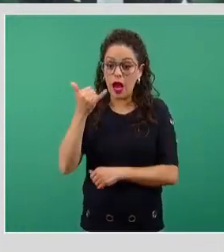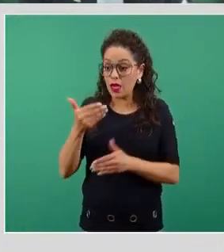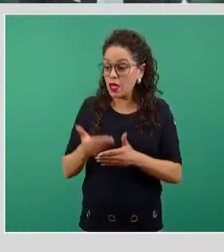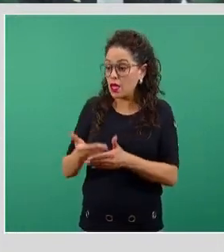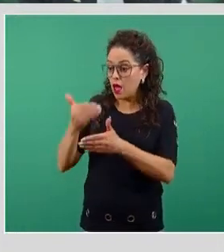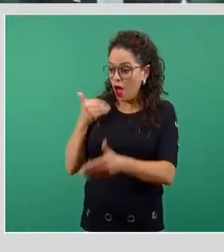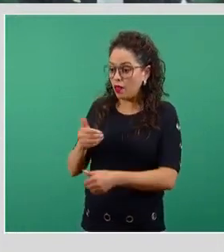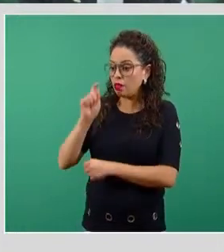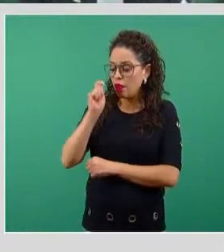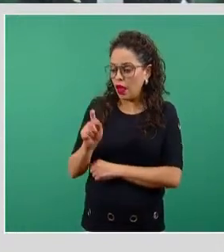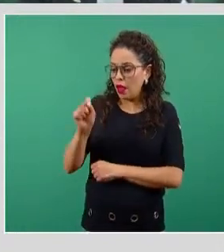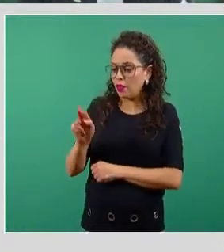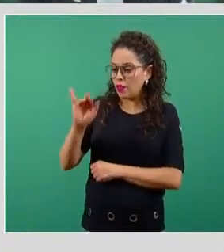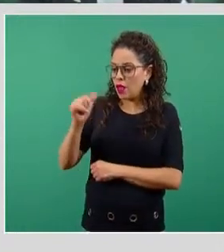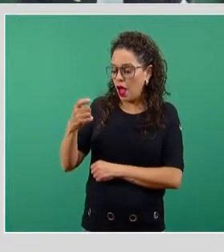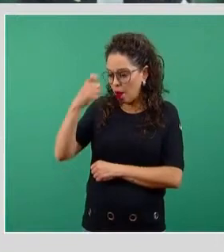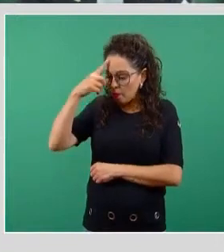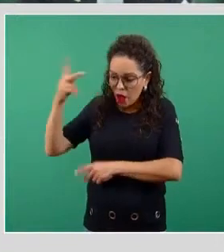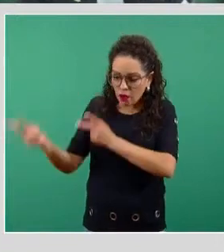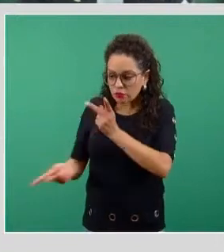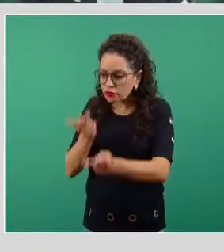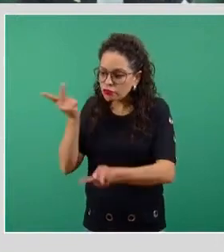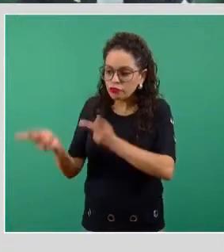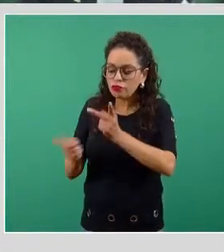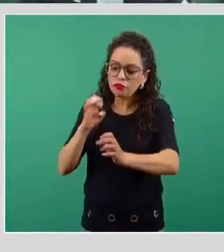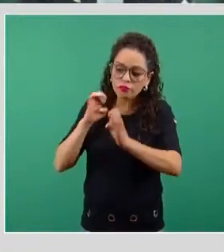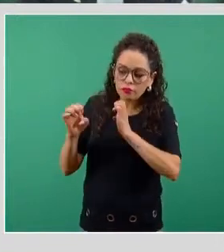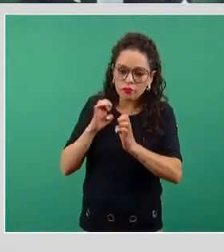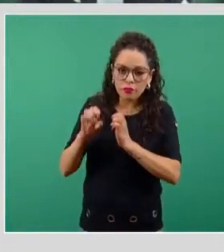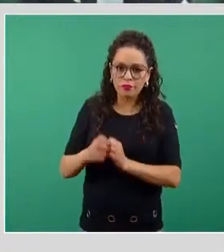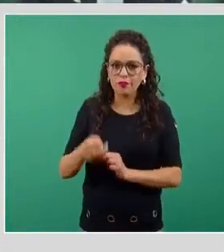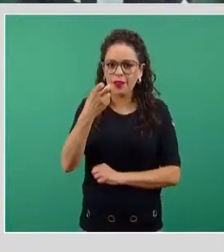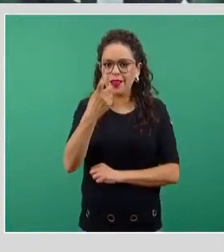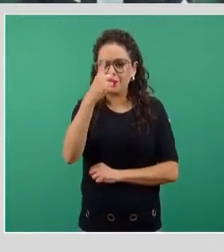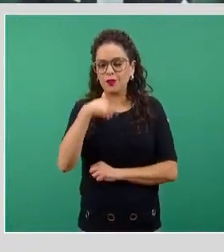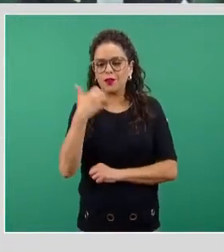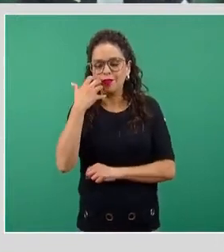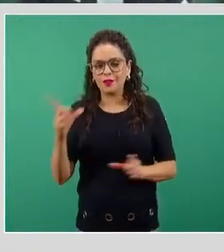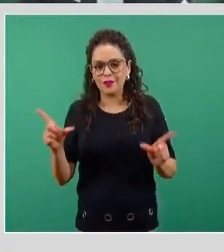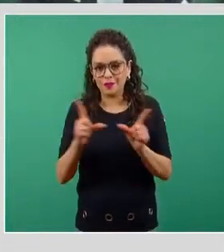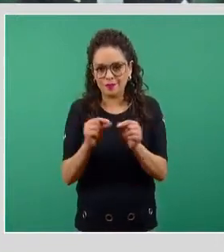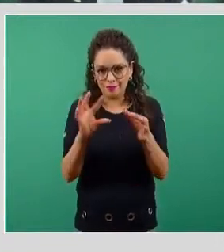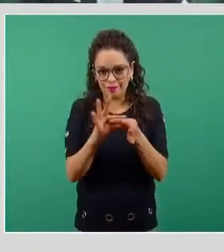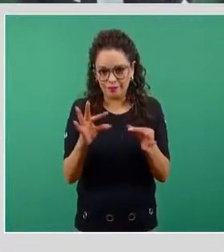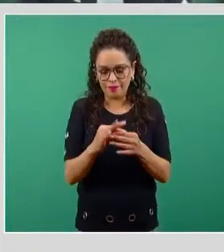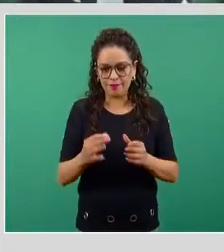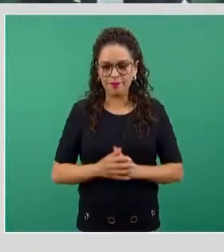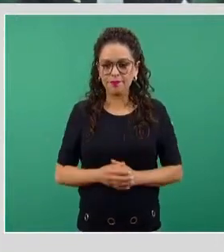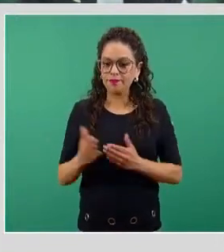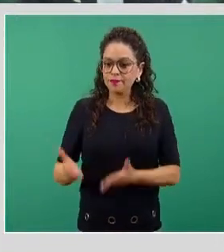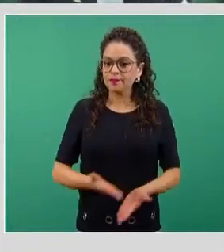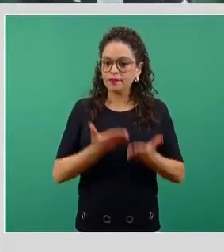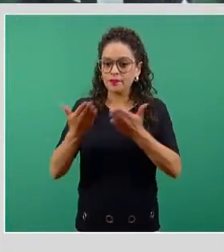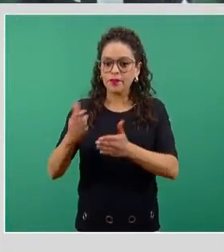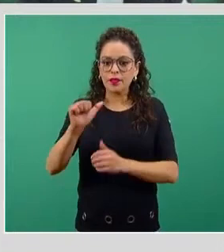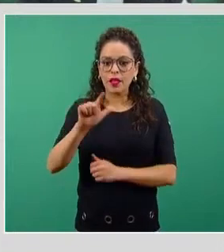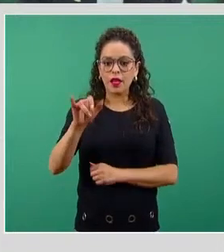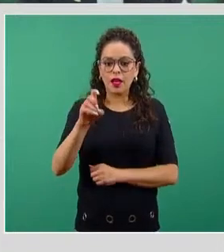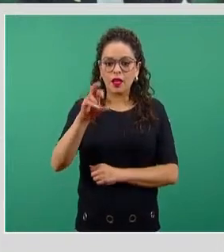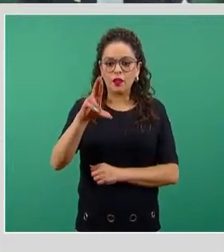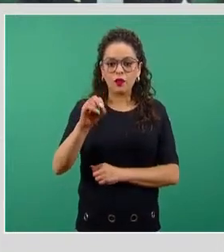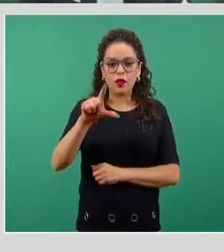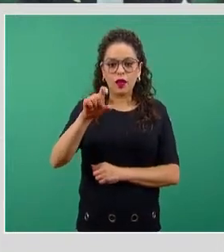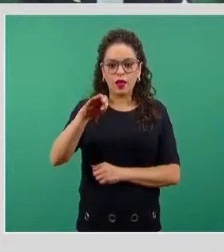un interrogatorio. Solamente era puntualizar esta situación. Adelante al compañero Alejandro Alemán.